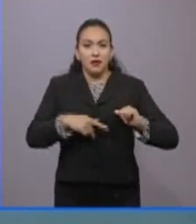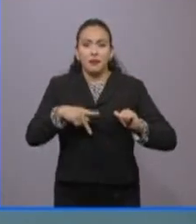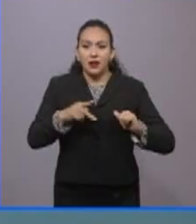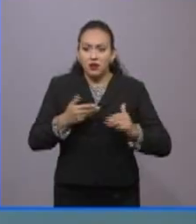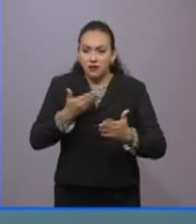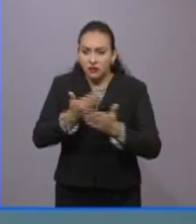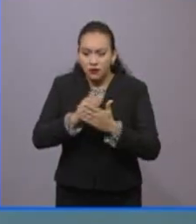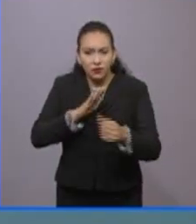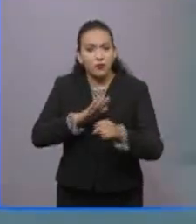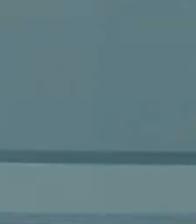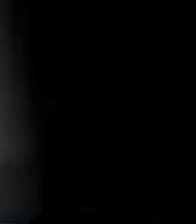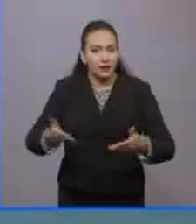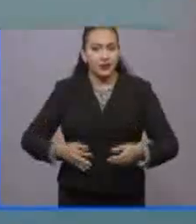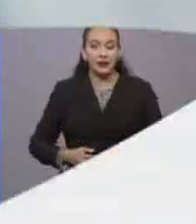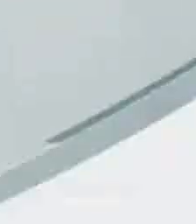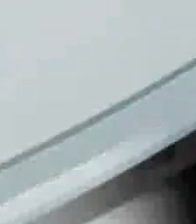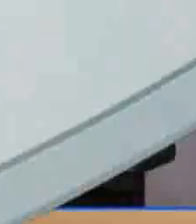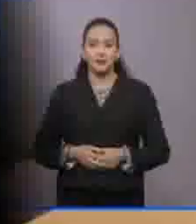planteada.